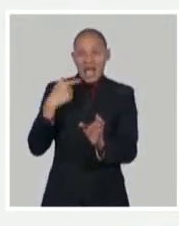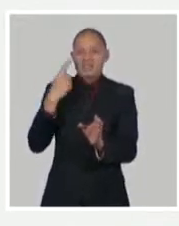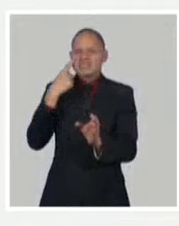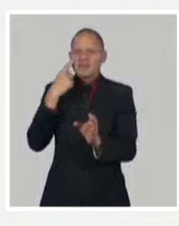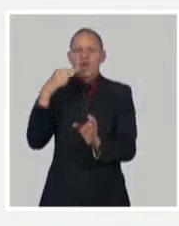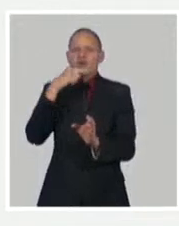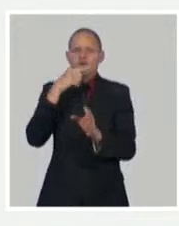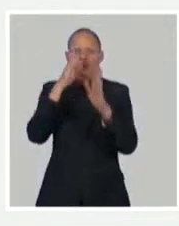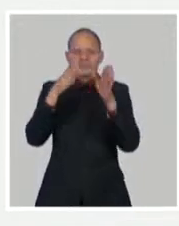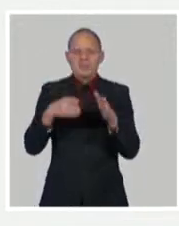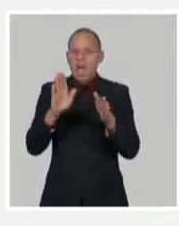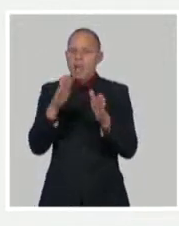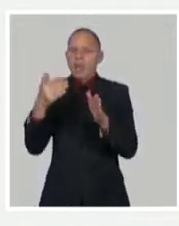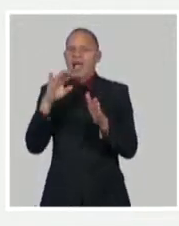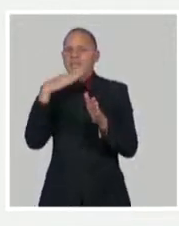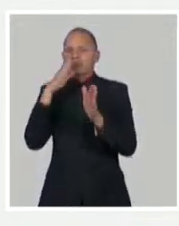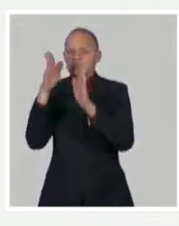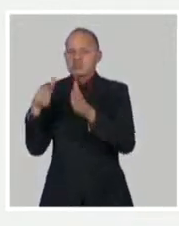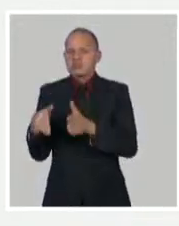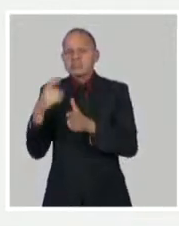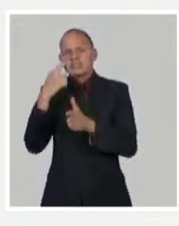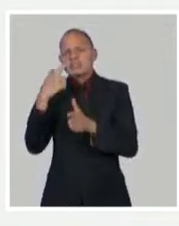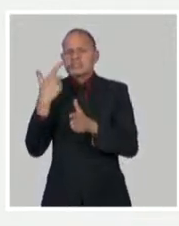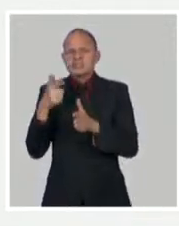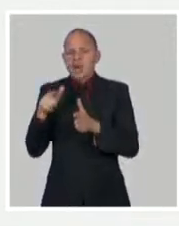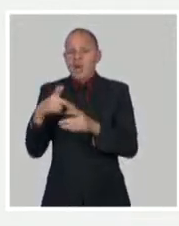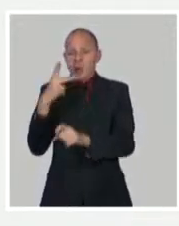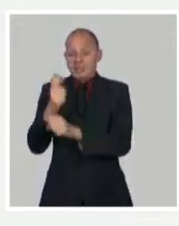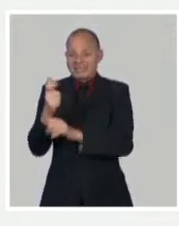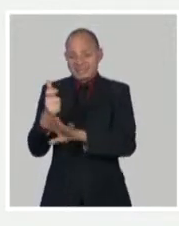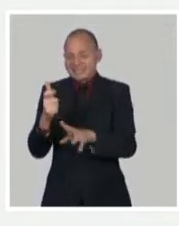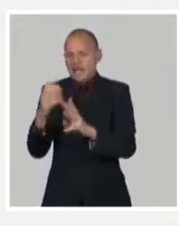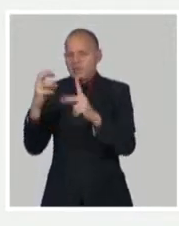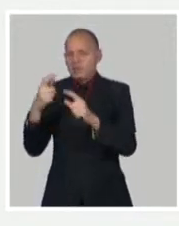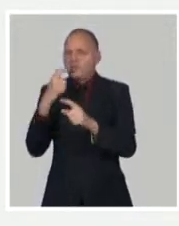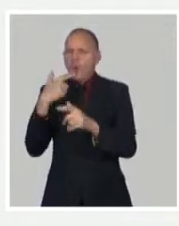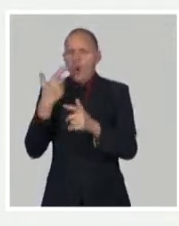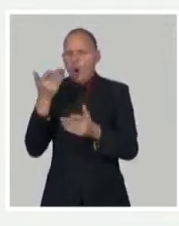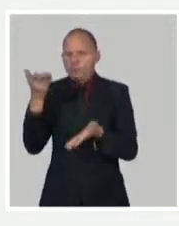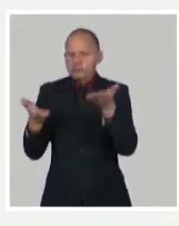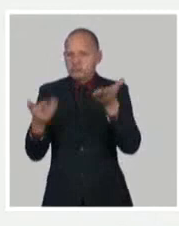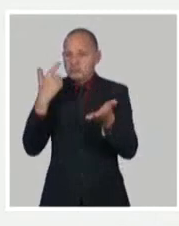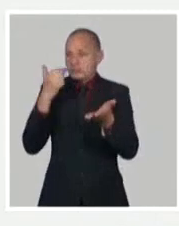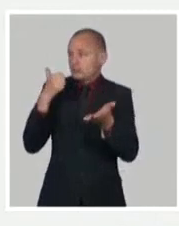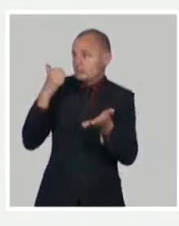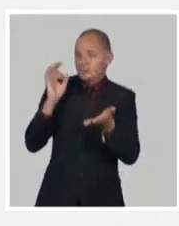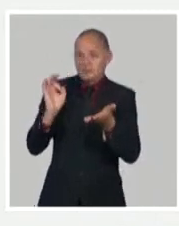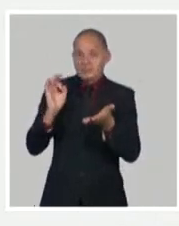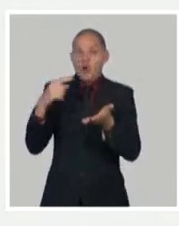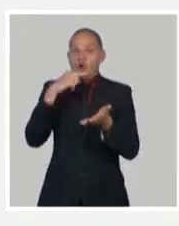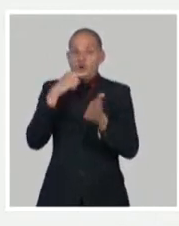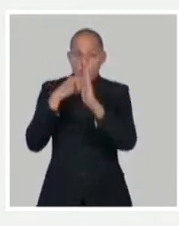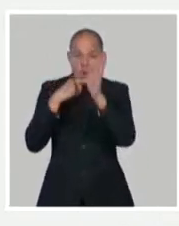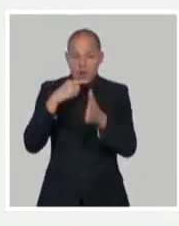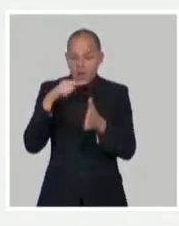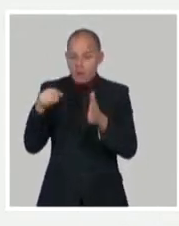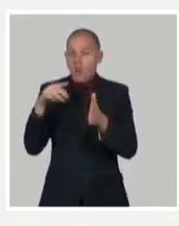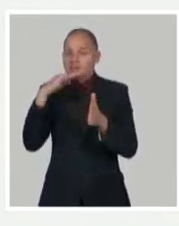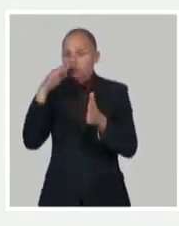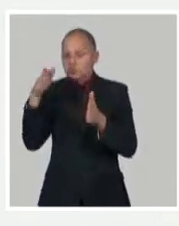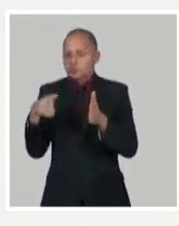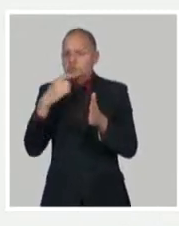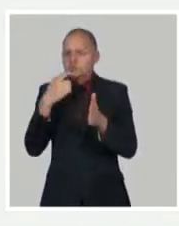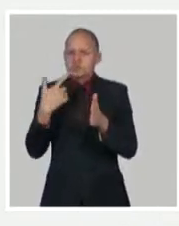estamos comparando cómo respondieron los sujetos del ensayo, comparando con la roja, que son los convalecientes, nos dice que bueno, que